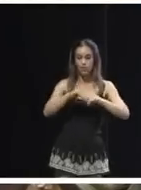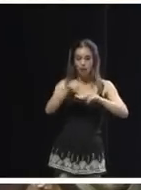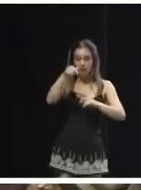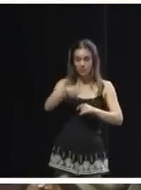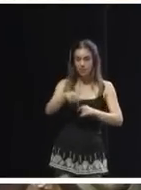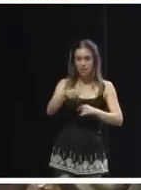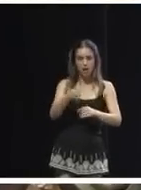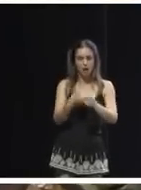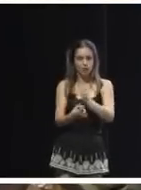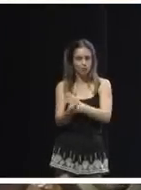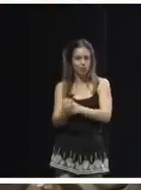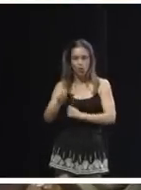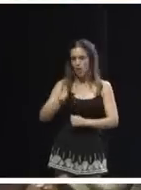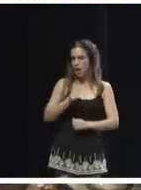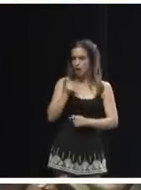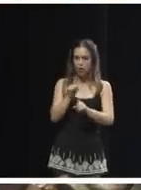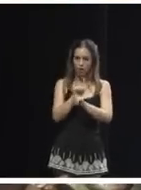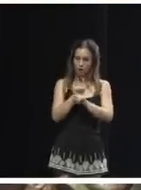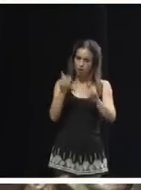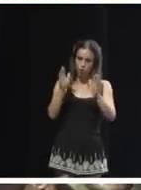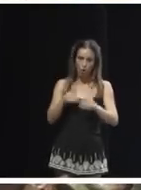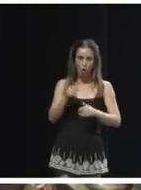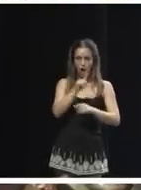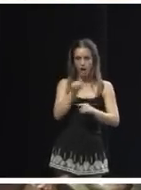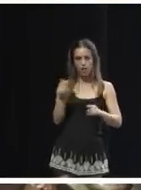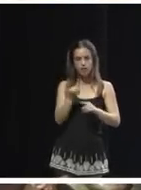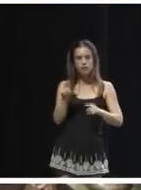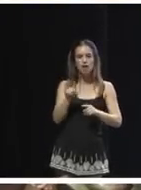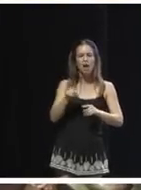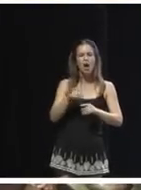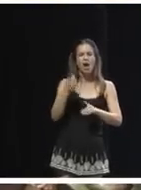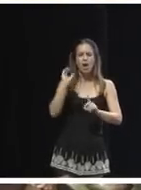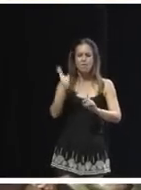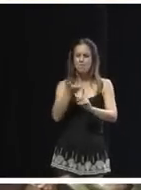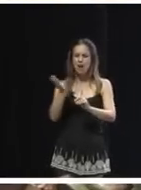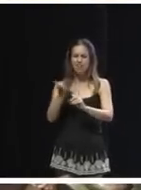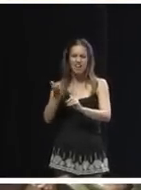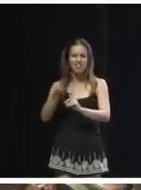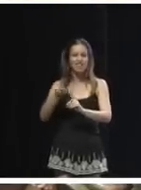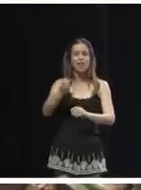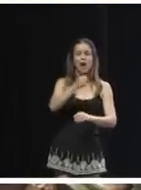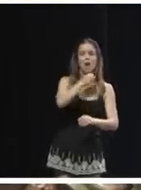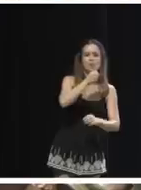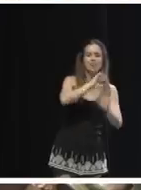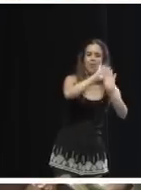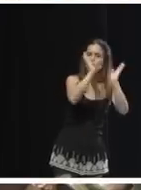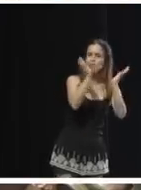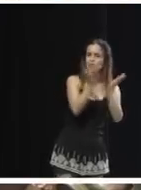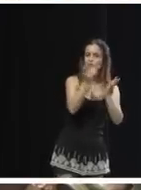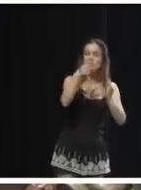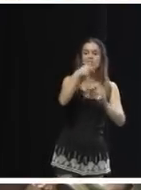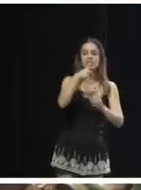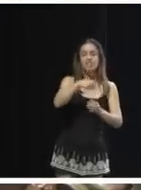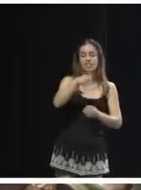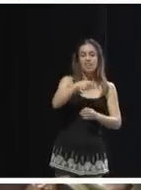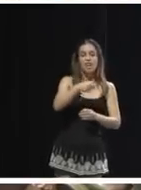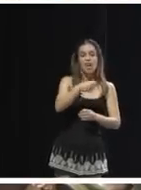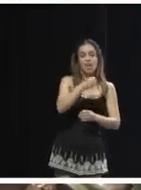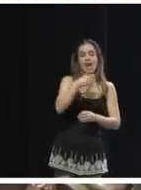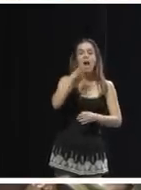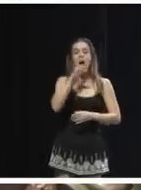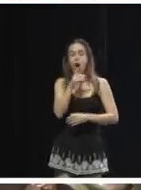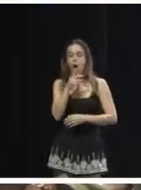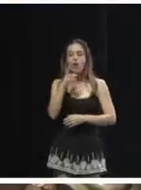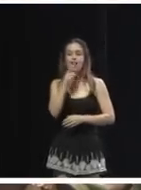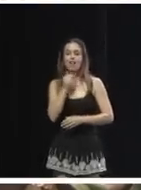es fruto de la casualidad, una tierra que fue maltratada durante muchos años del Partido Socialista y ahora por el señor Moreno Bonilla,